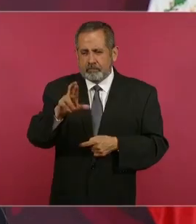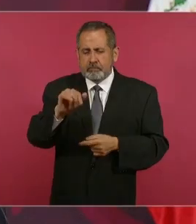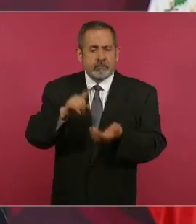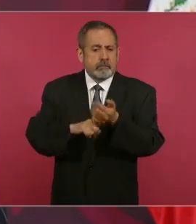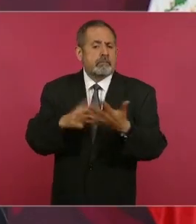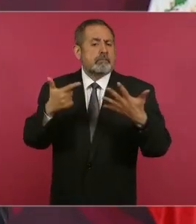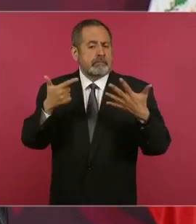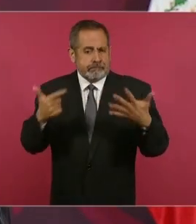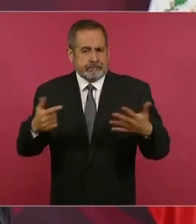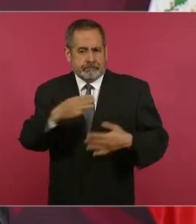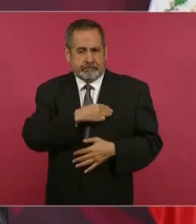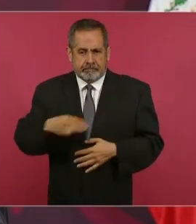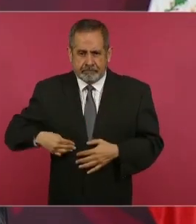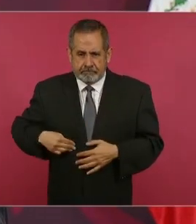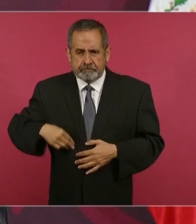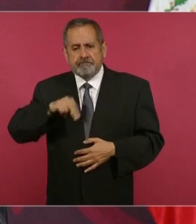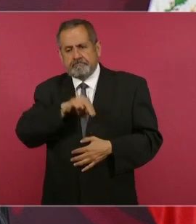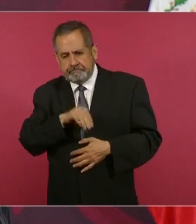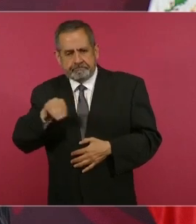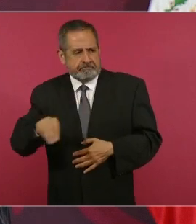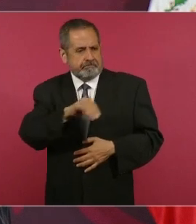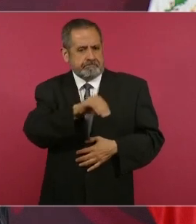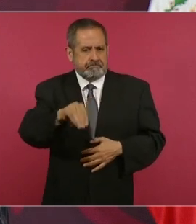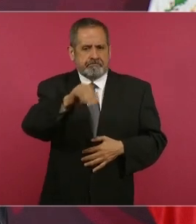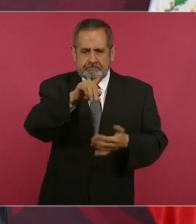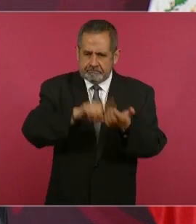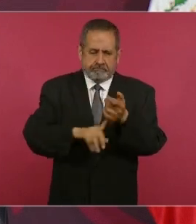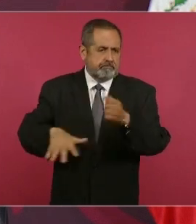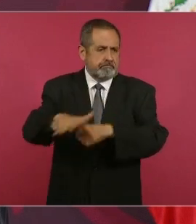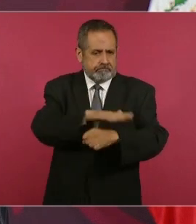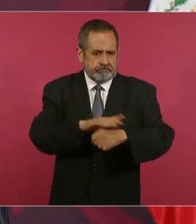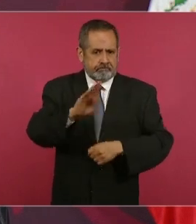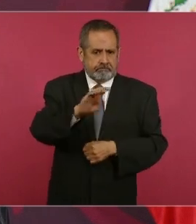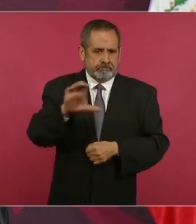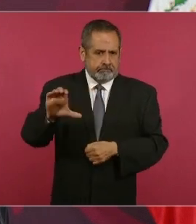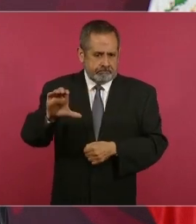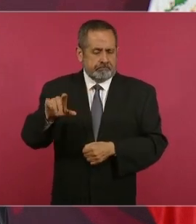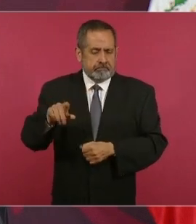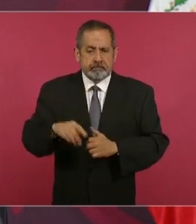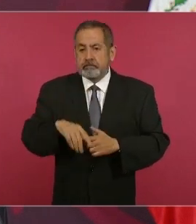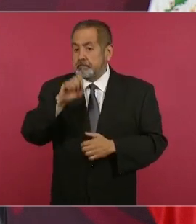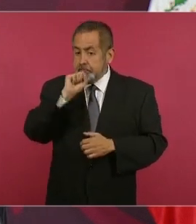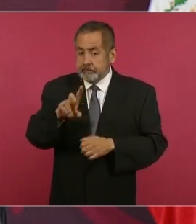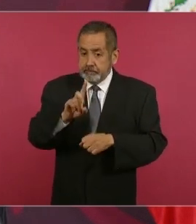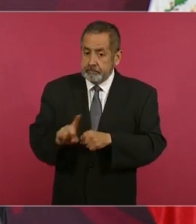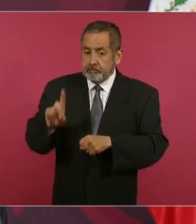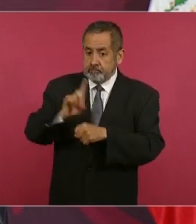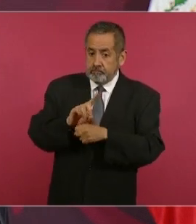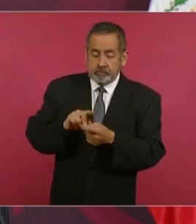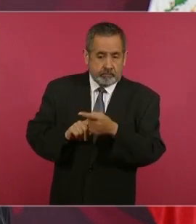municipios de Baja California. Y ese mismo día,